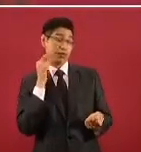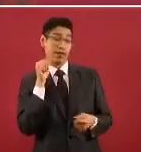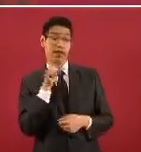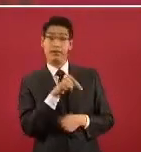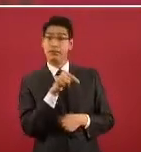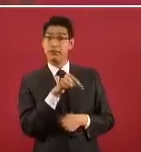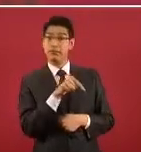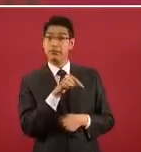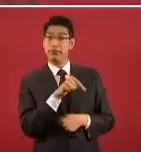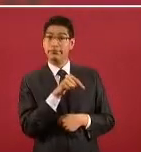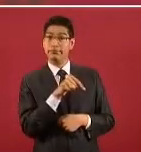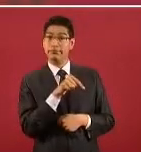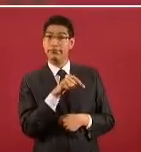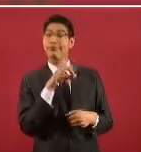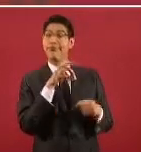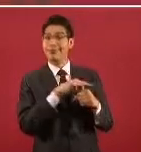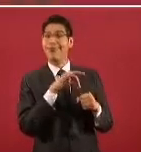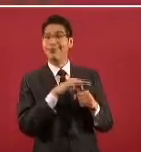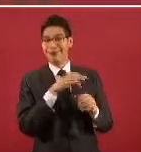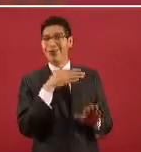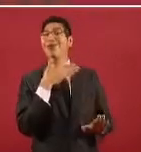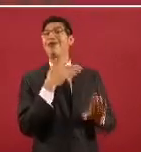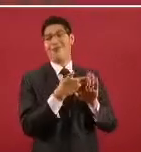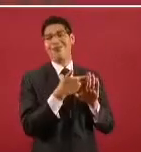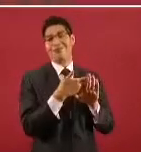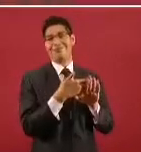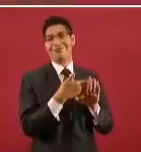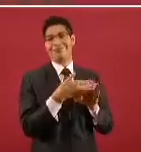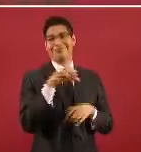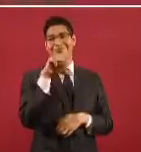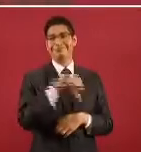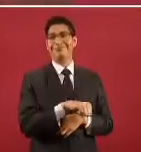Aguascalientes votaron en contra.